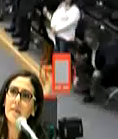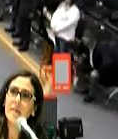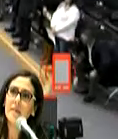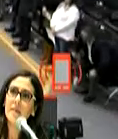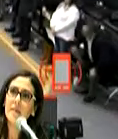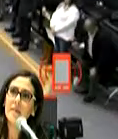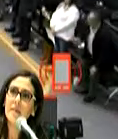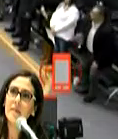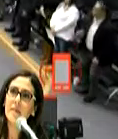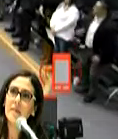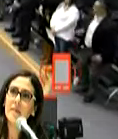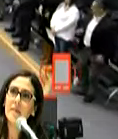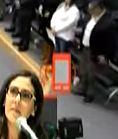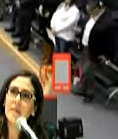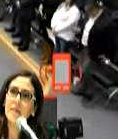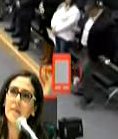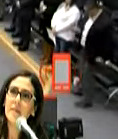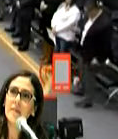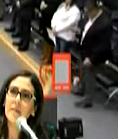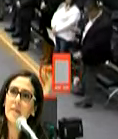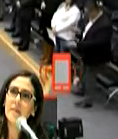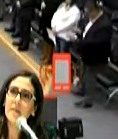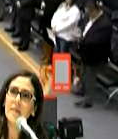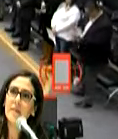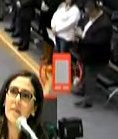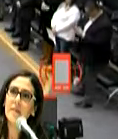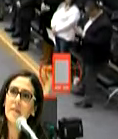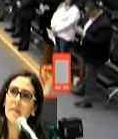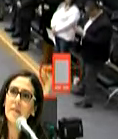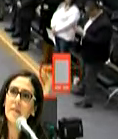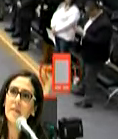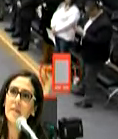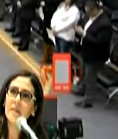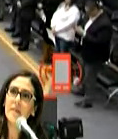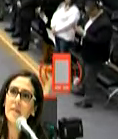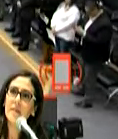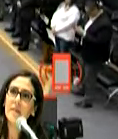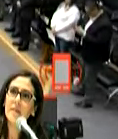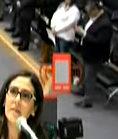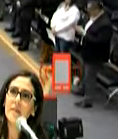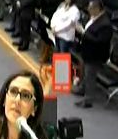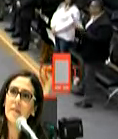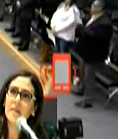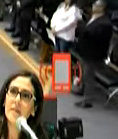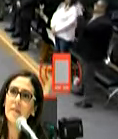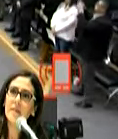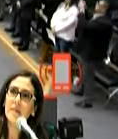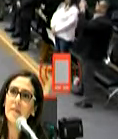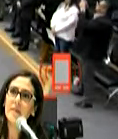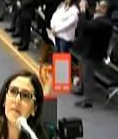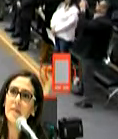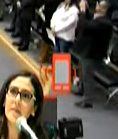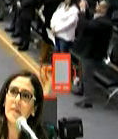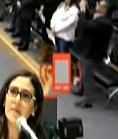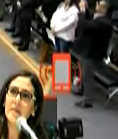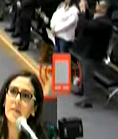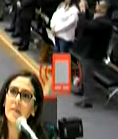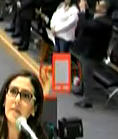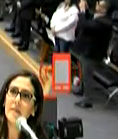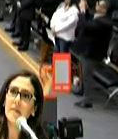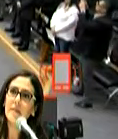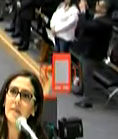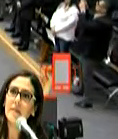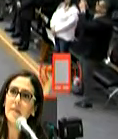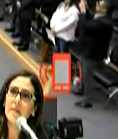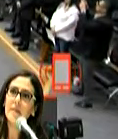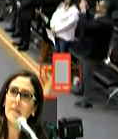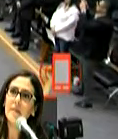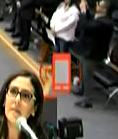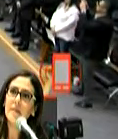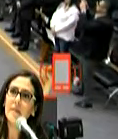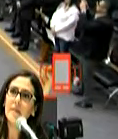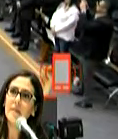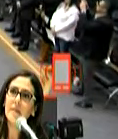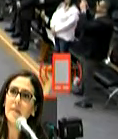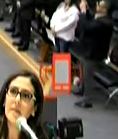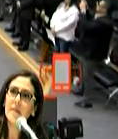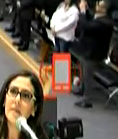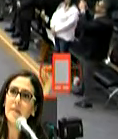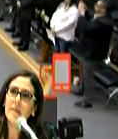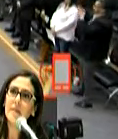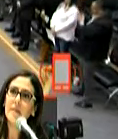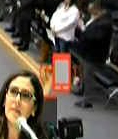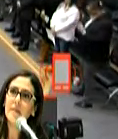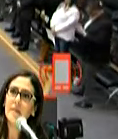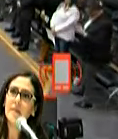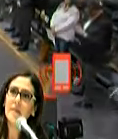van a postular como candidatas, candidatos, y van a tener que tener mucho cuidado las personas que